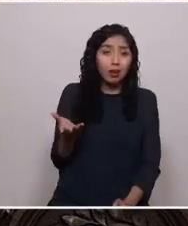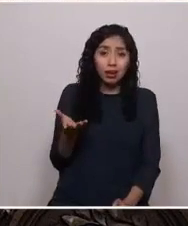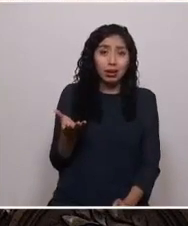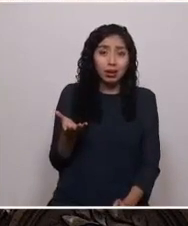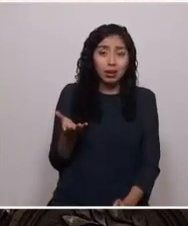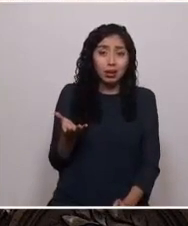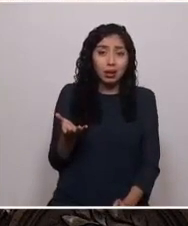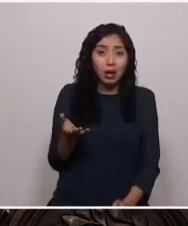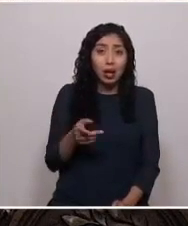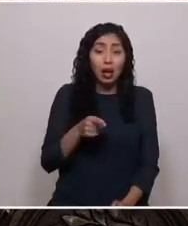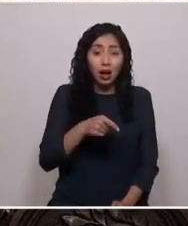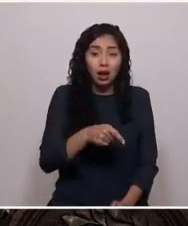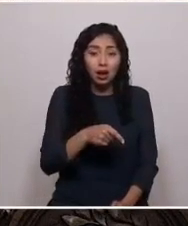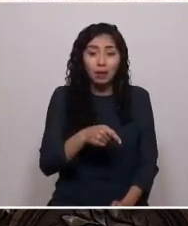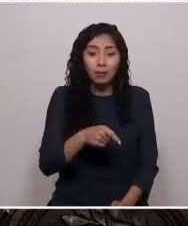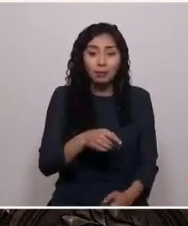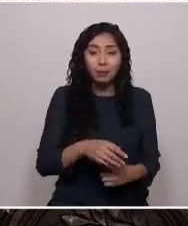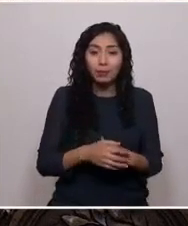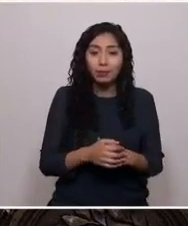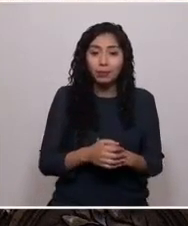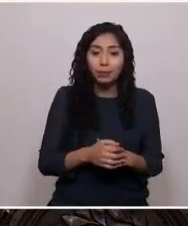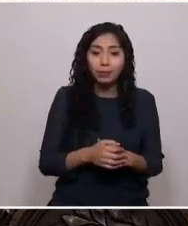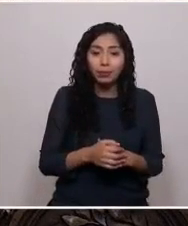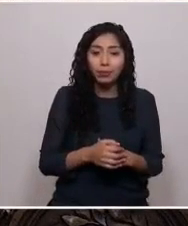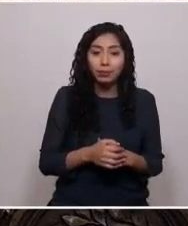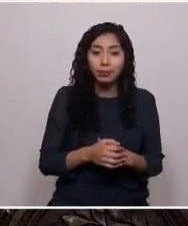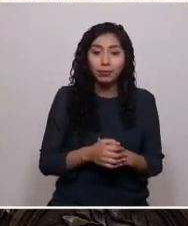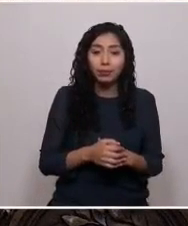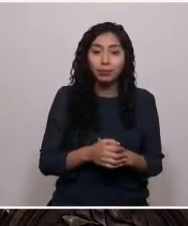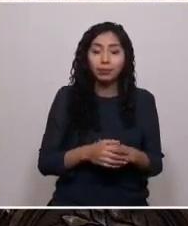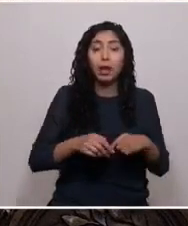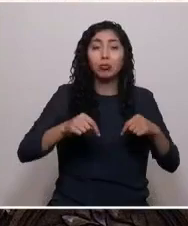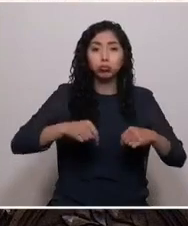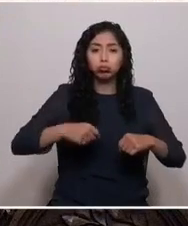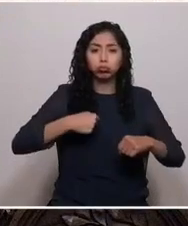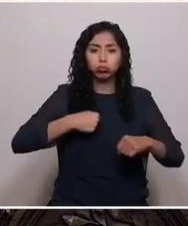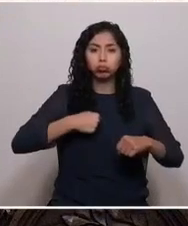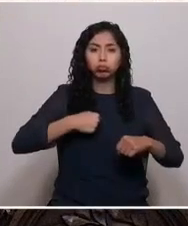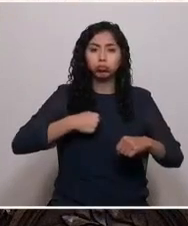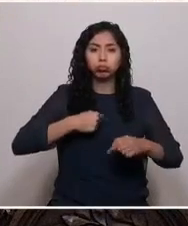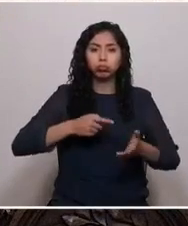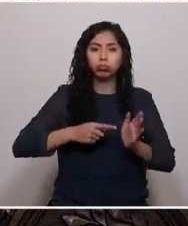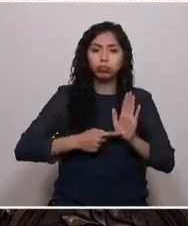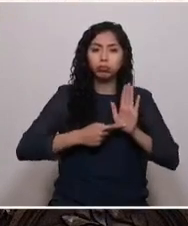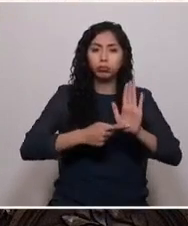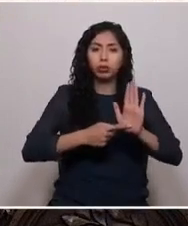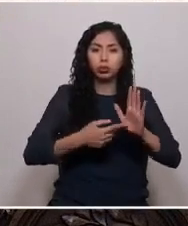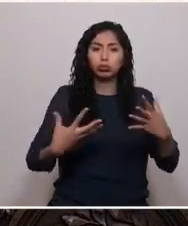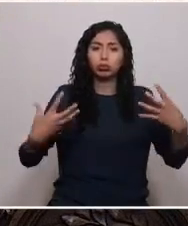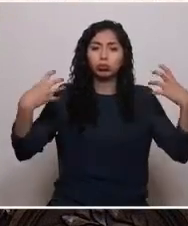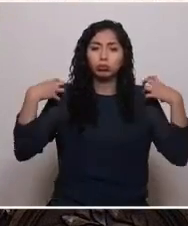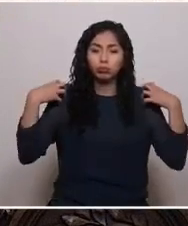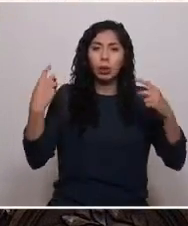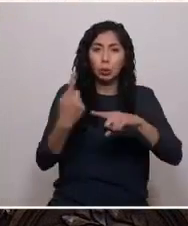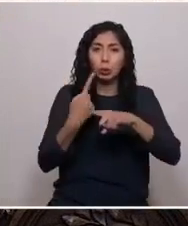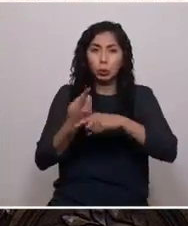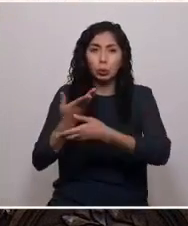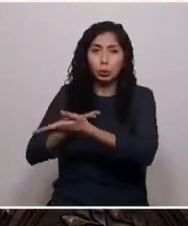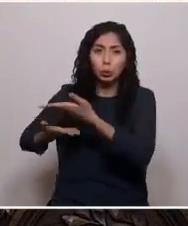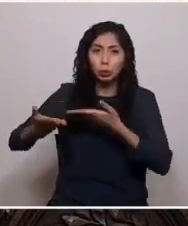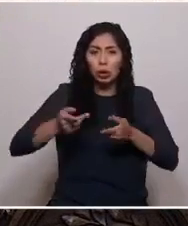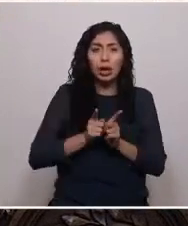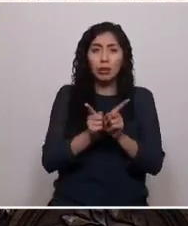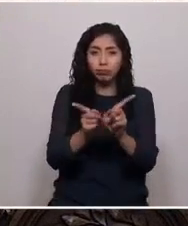el pueblo nacional atacameño Ligarantay, a través de su laxirio constituyente, se organiza y se presenta con la tarea de entablar un diálogo horizontal